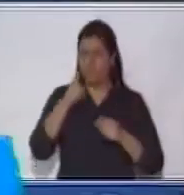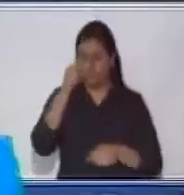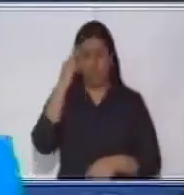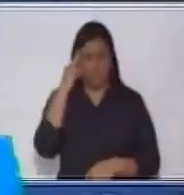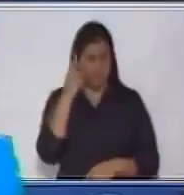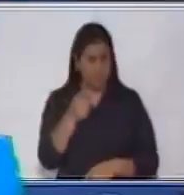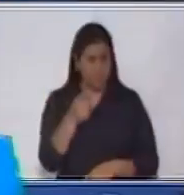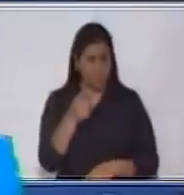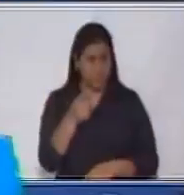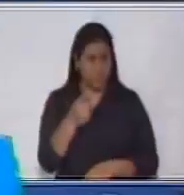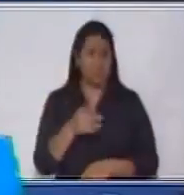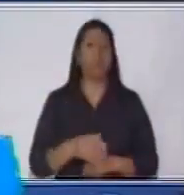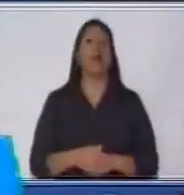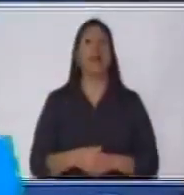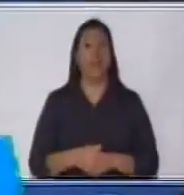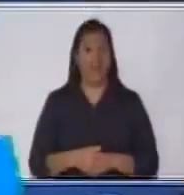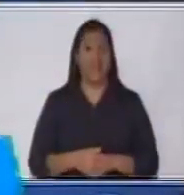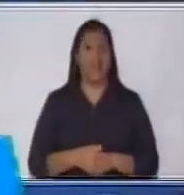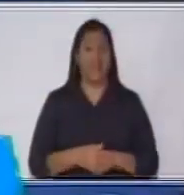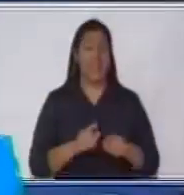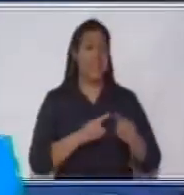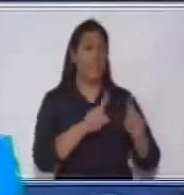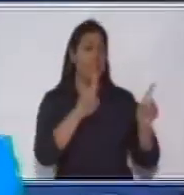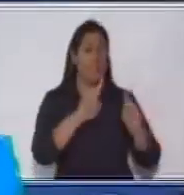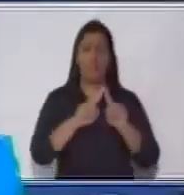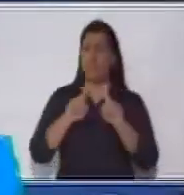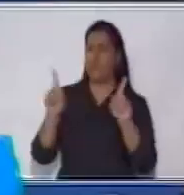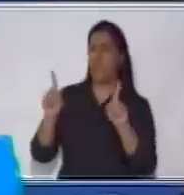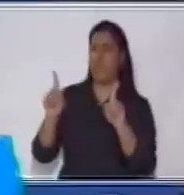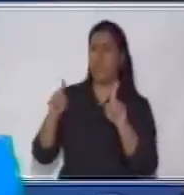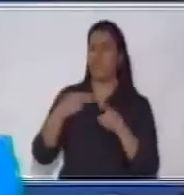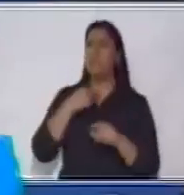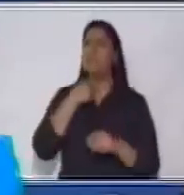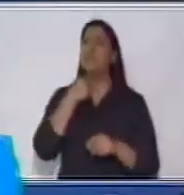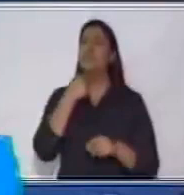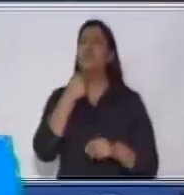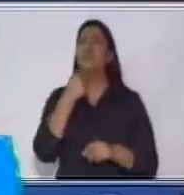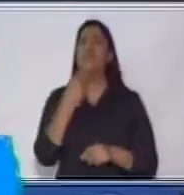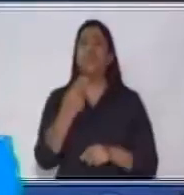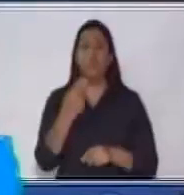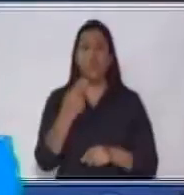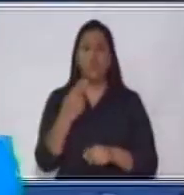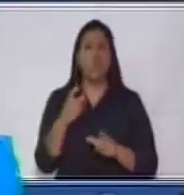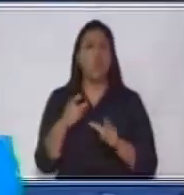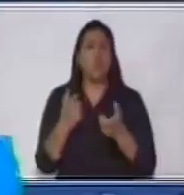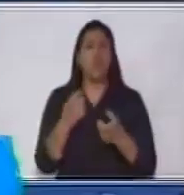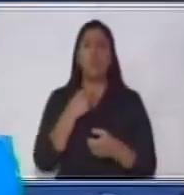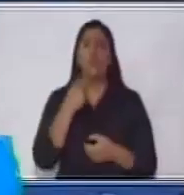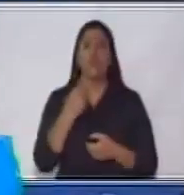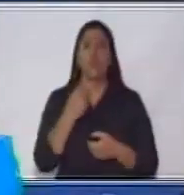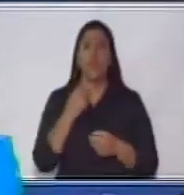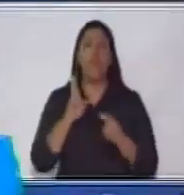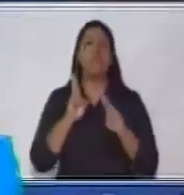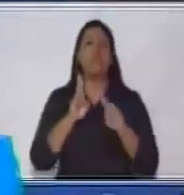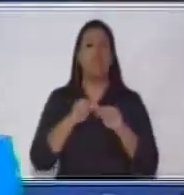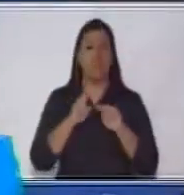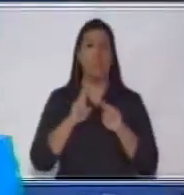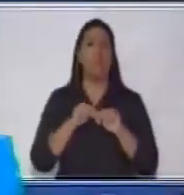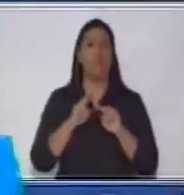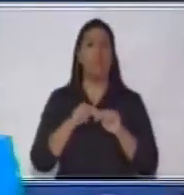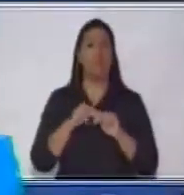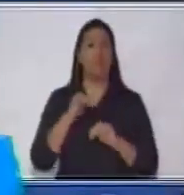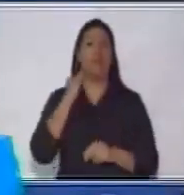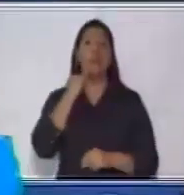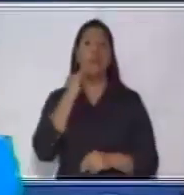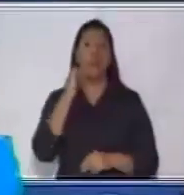establecimos diferenciaciones de sonido dependiendo si el dialecto del español que estamos